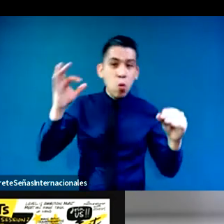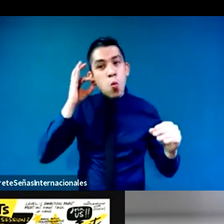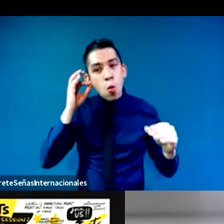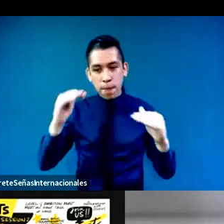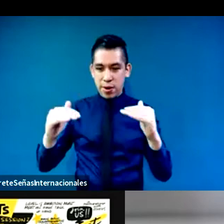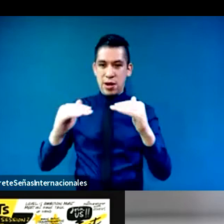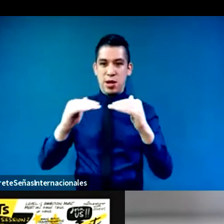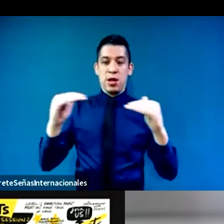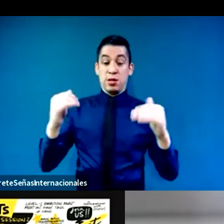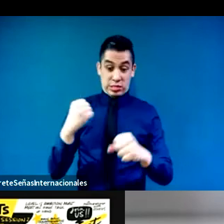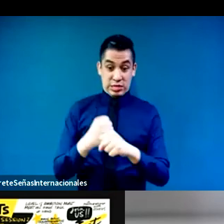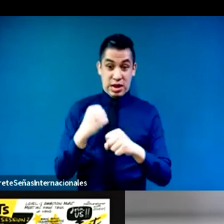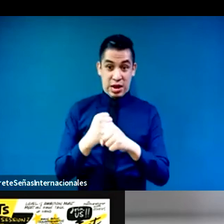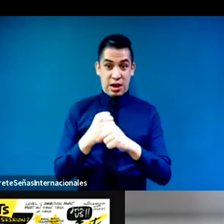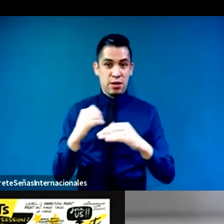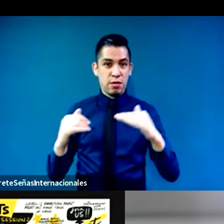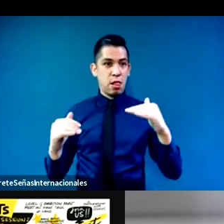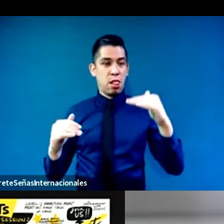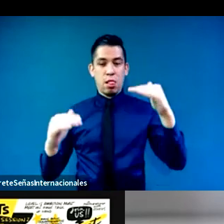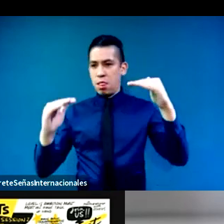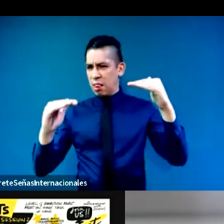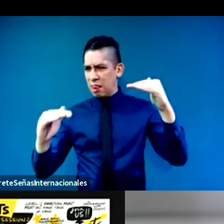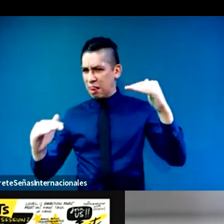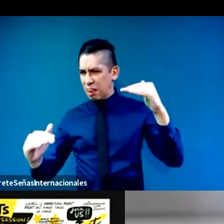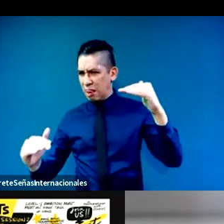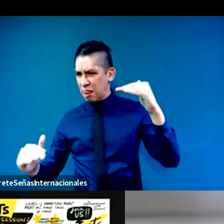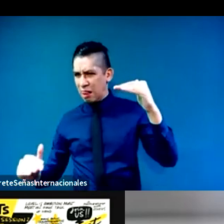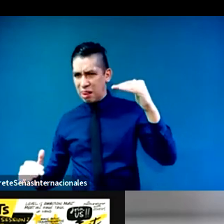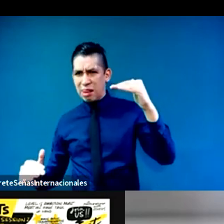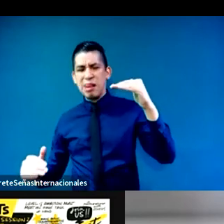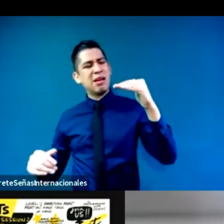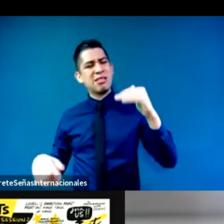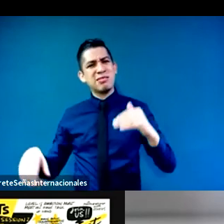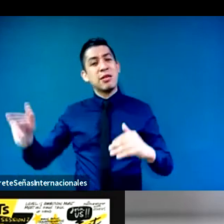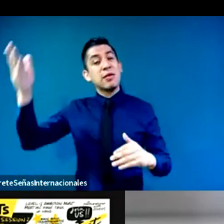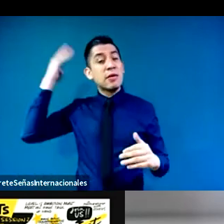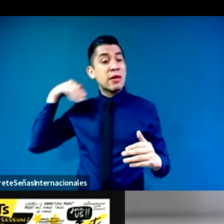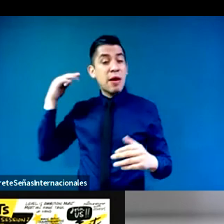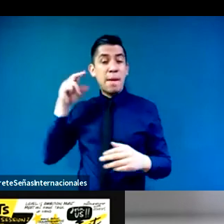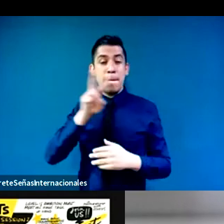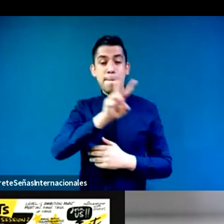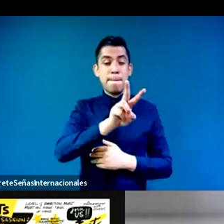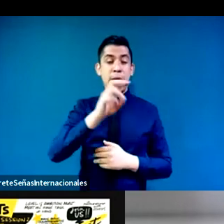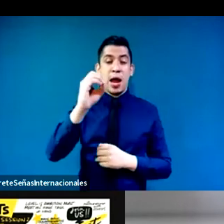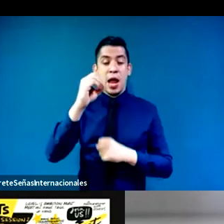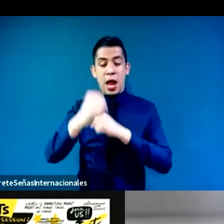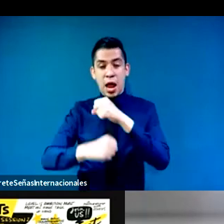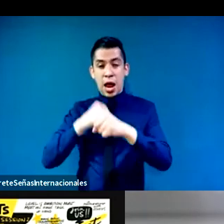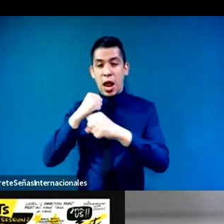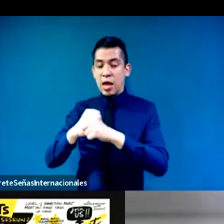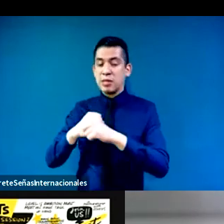del 31% y se ha estancado en los últimos 20 años. No es de extrañar,